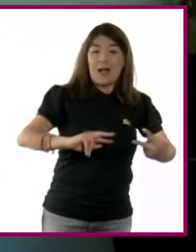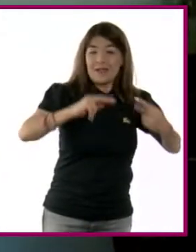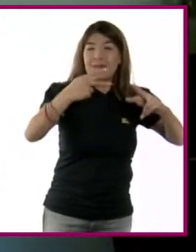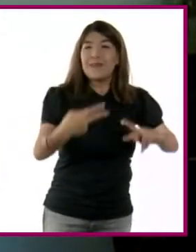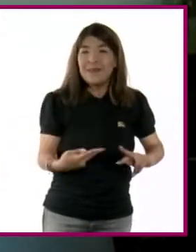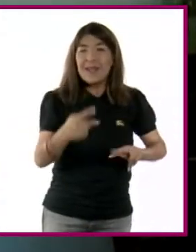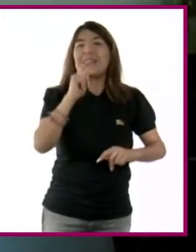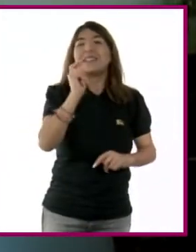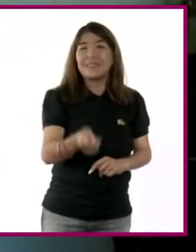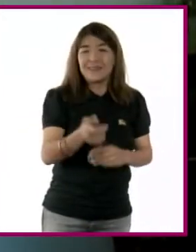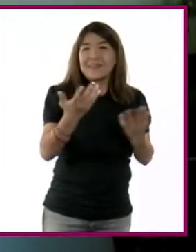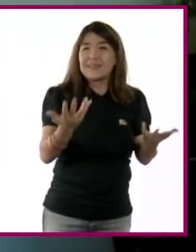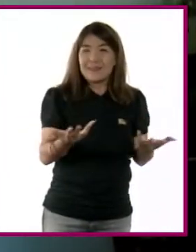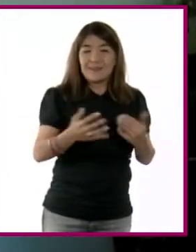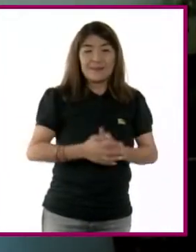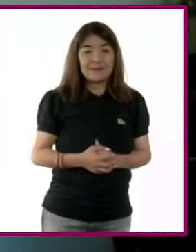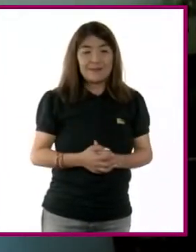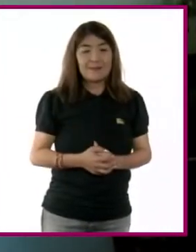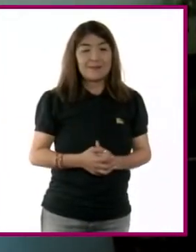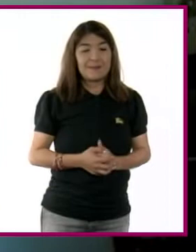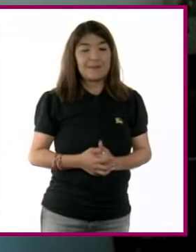dirigido como a la